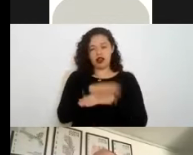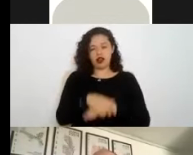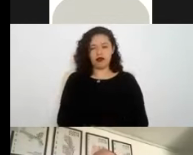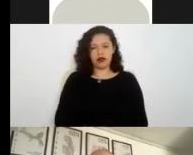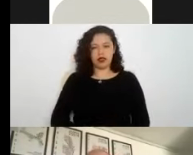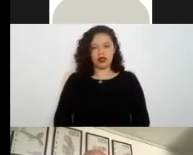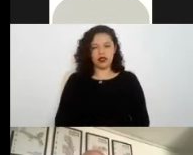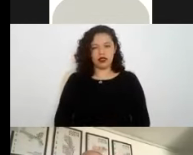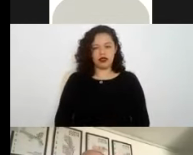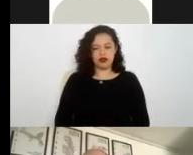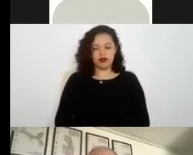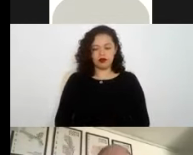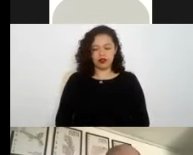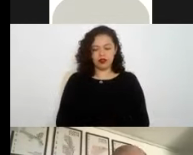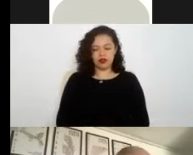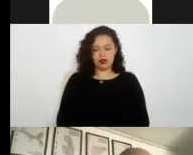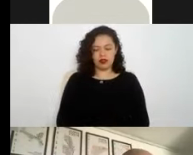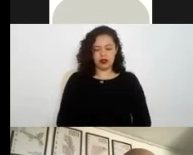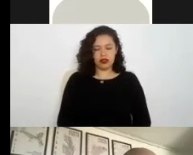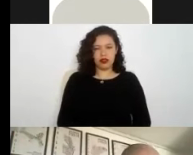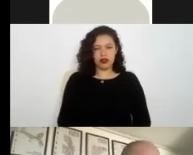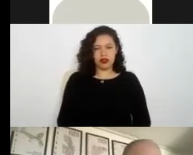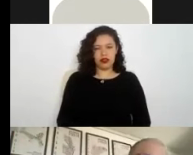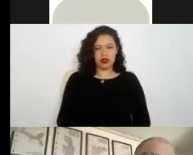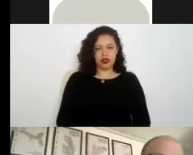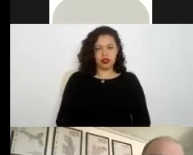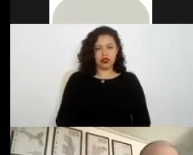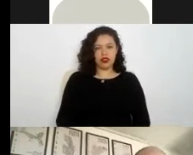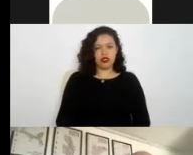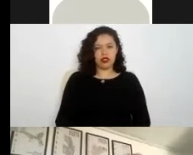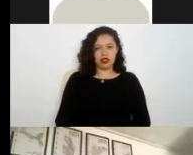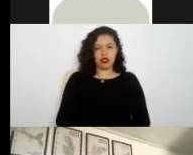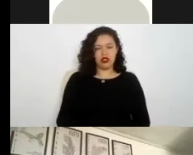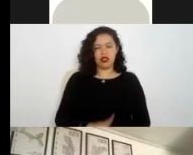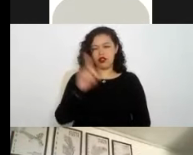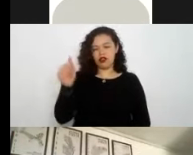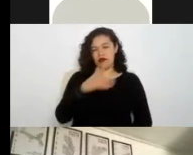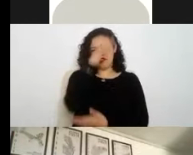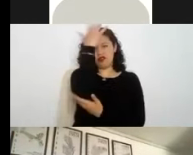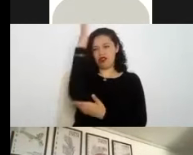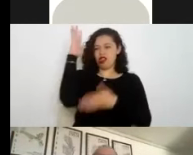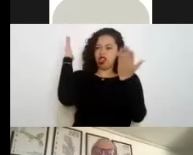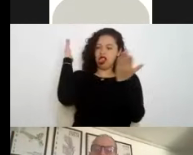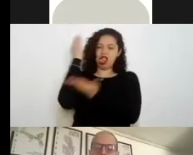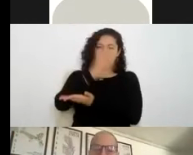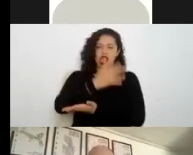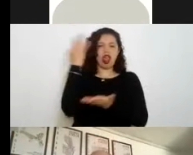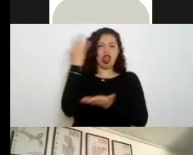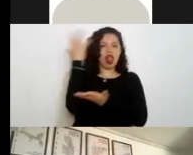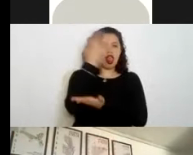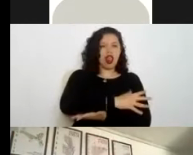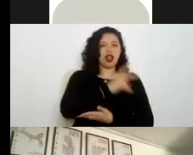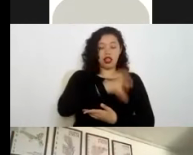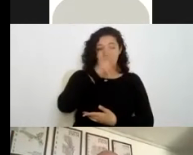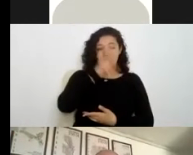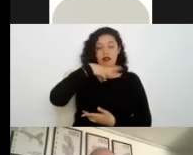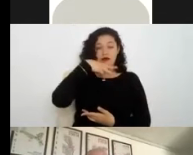de WWF, de la deforestación. Aquí vemos, pues es un mensaje muy fuerte,